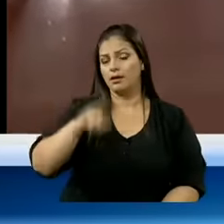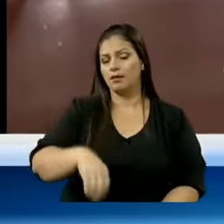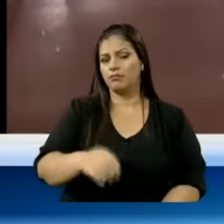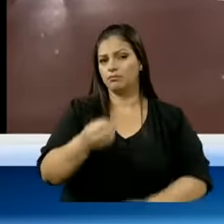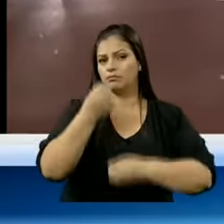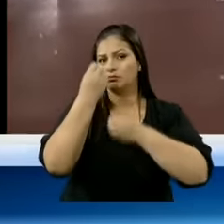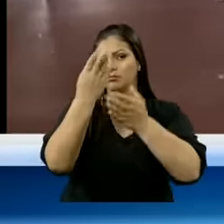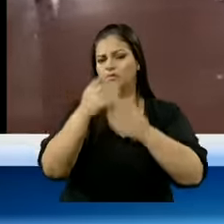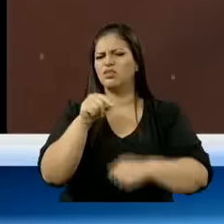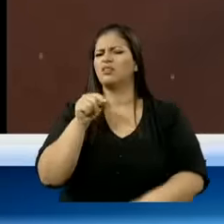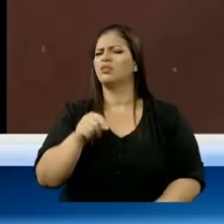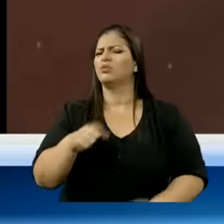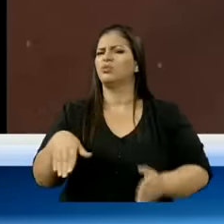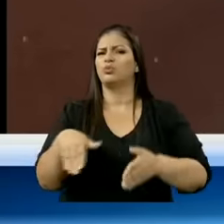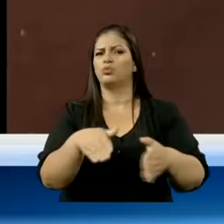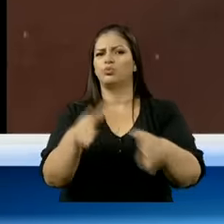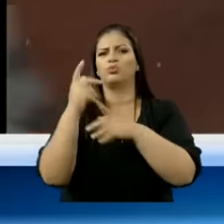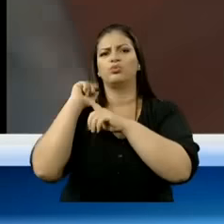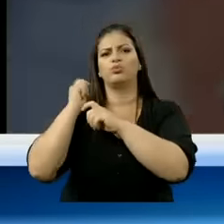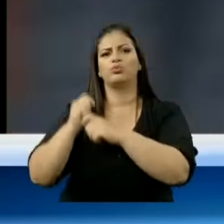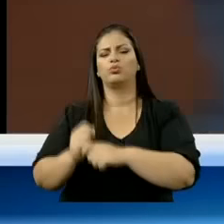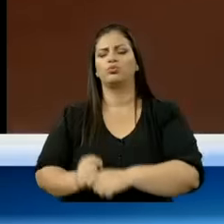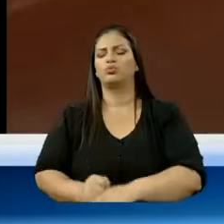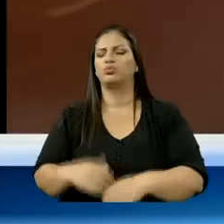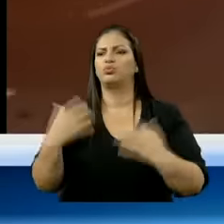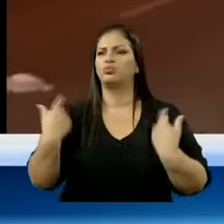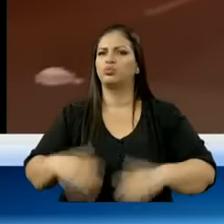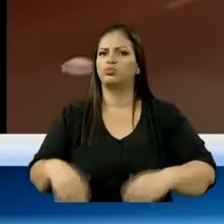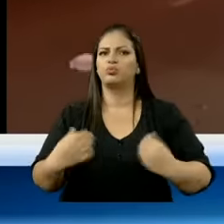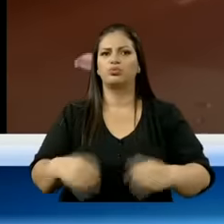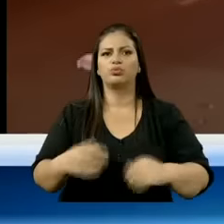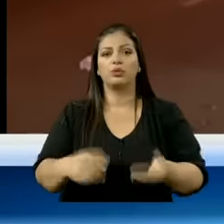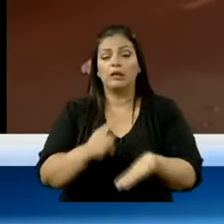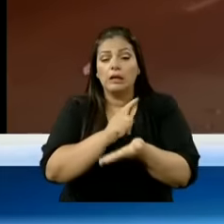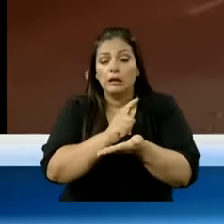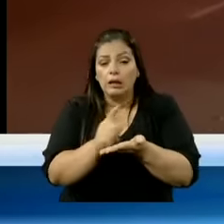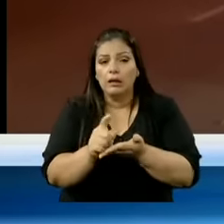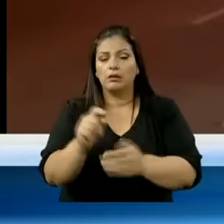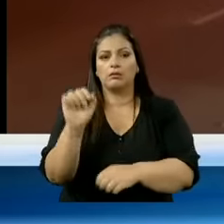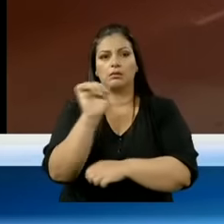Terminal Terrestre Pascuales, se producen al menos 6 accidentes de